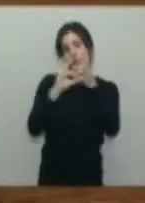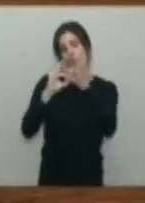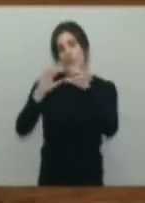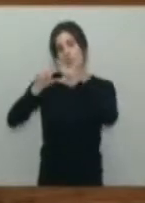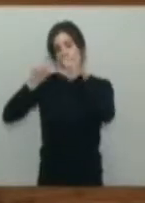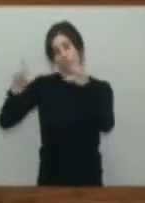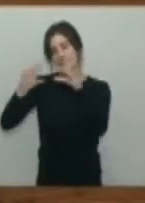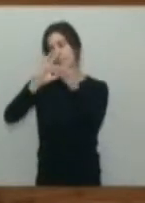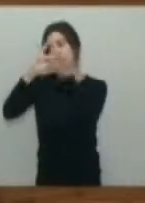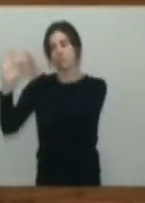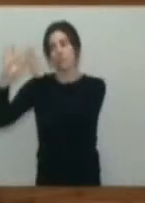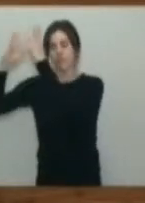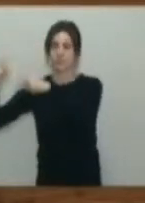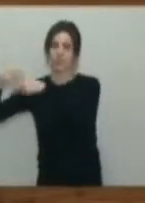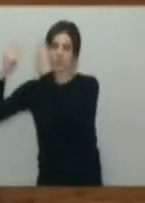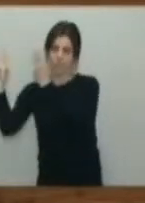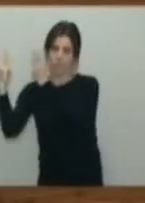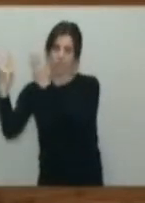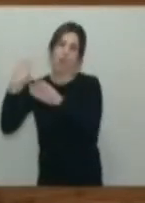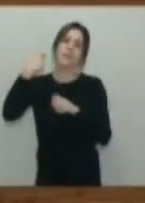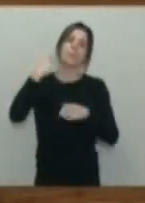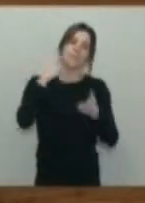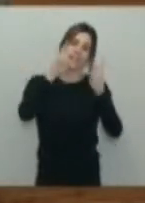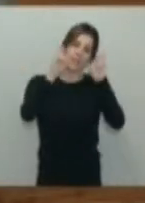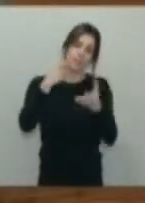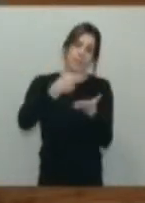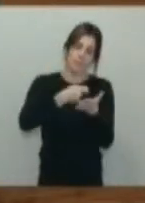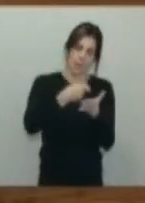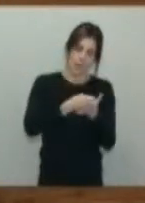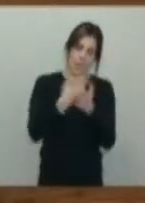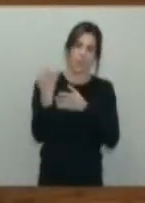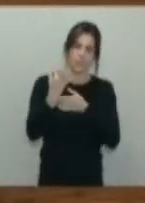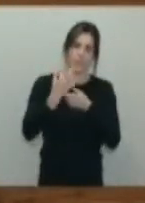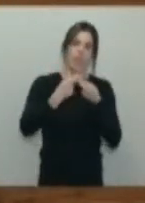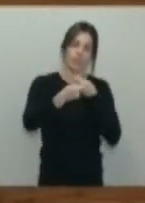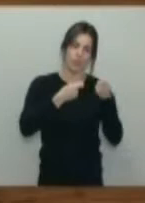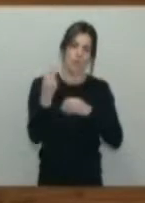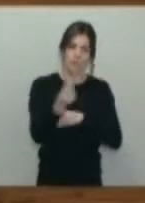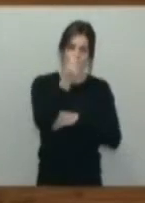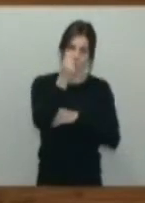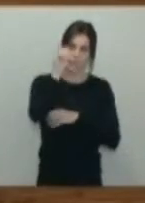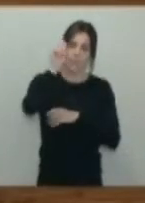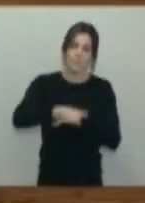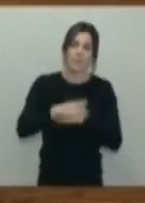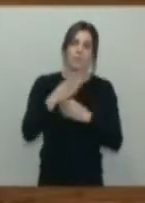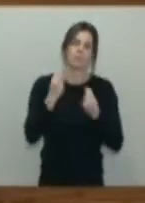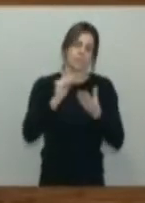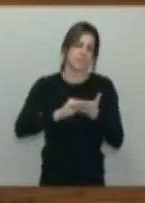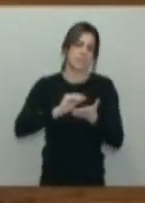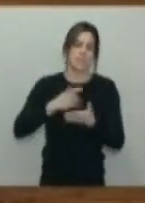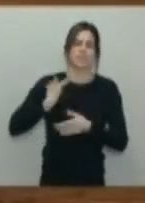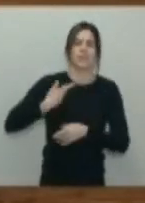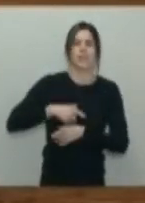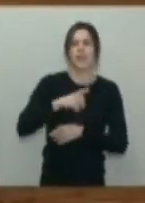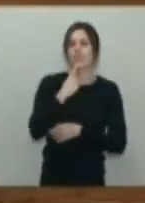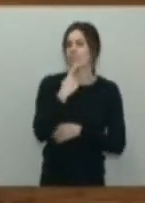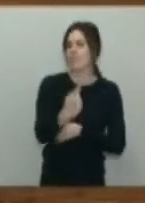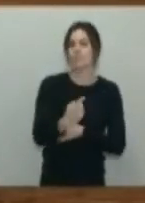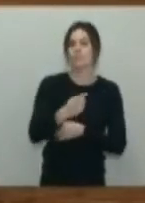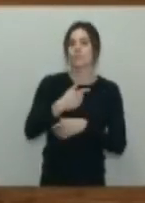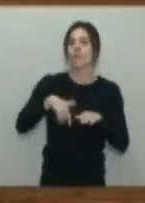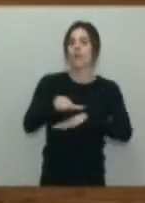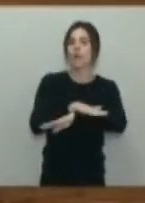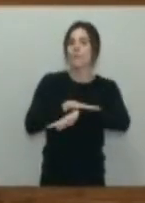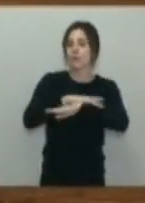Administración. Además, hemos reclamado en varias ocasiones que el Gobierno de Asturias presente ante esta Cámara una ley de apoyo